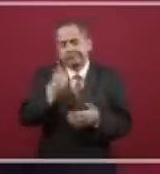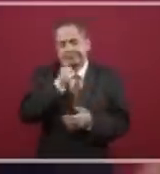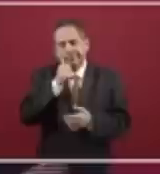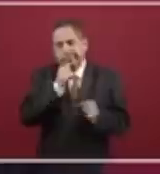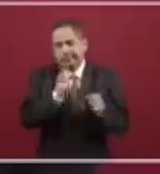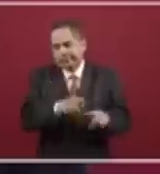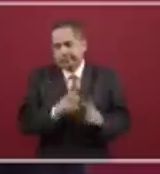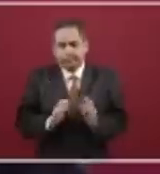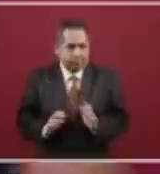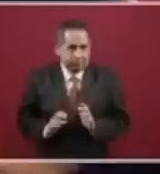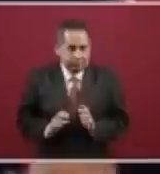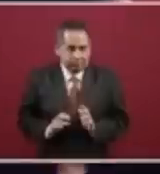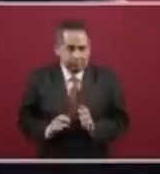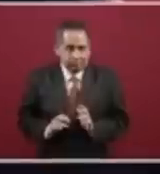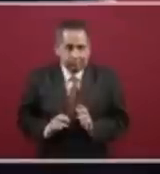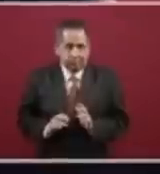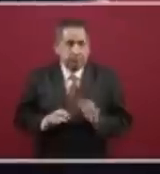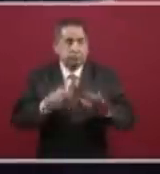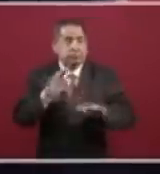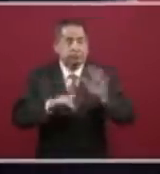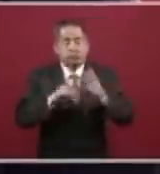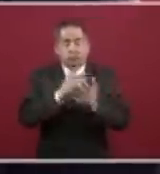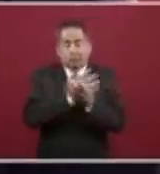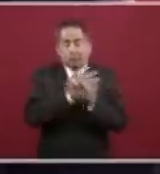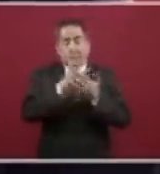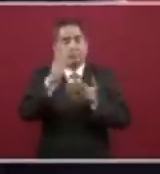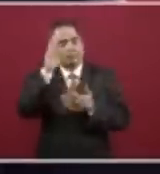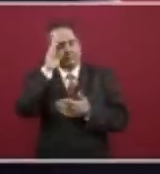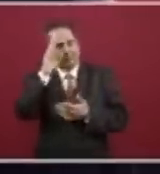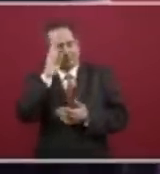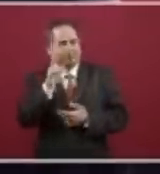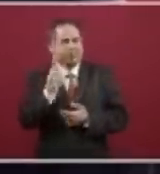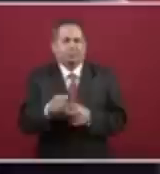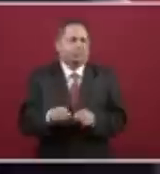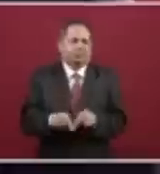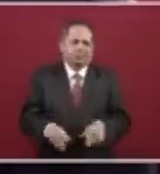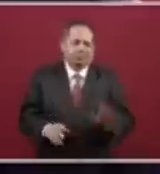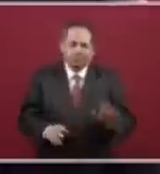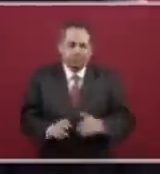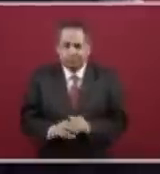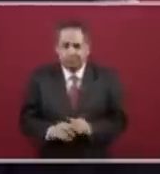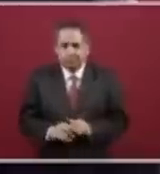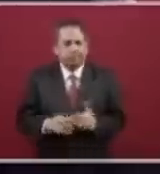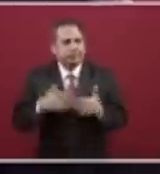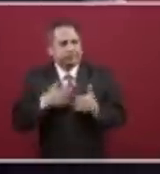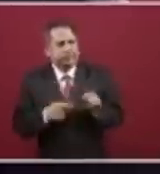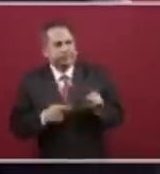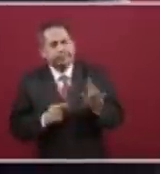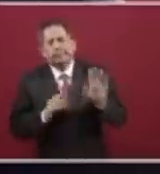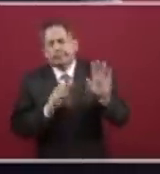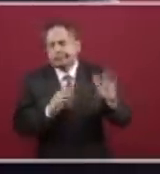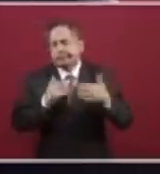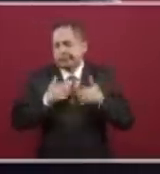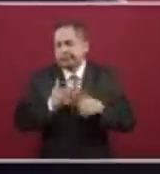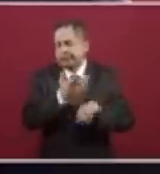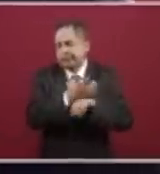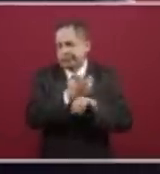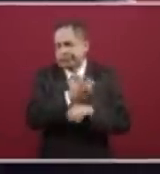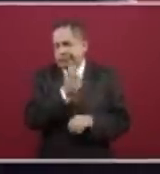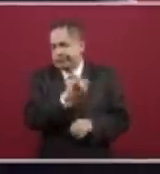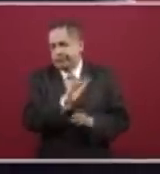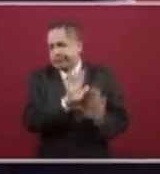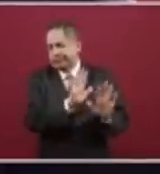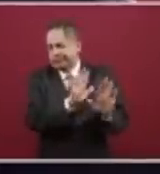a veces hasta se exagera entonces hay que entender también esa